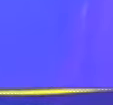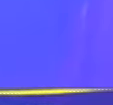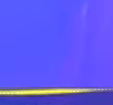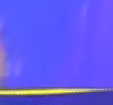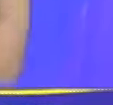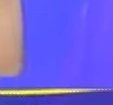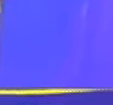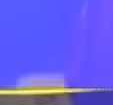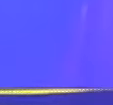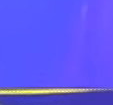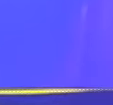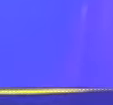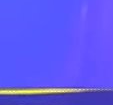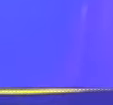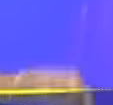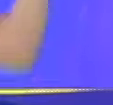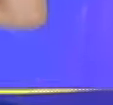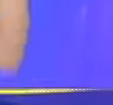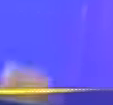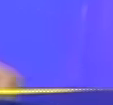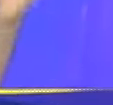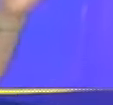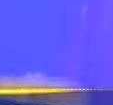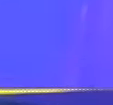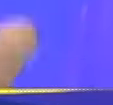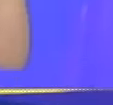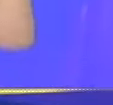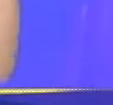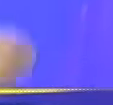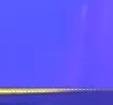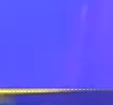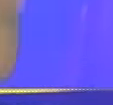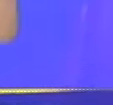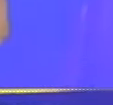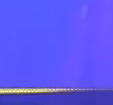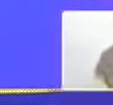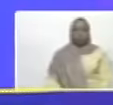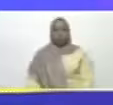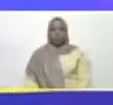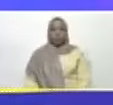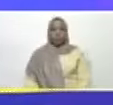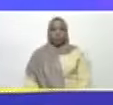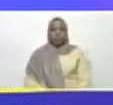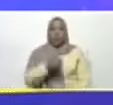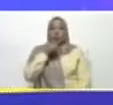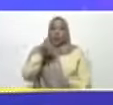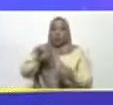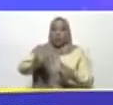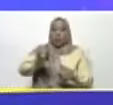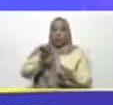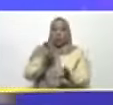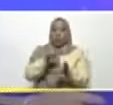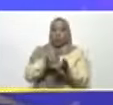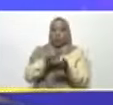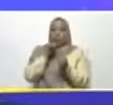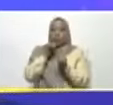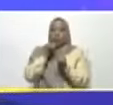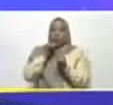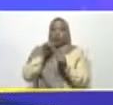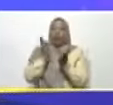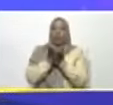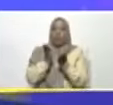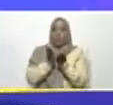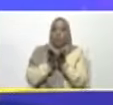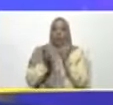reorganizados en los conucos escolares Carlos Lan los conuquero y conuquera de nuestros liceos y de nuestras